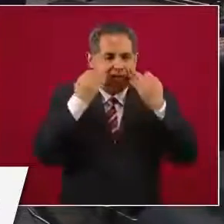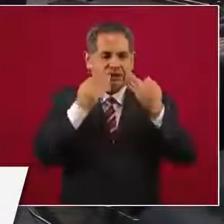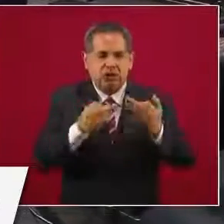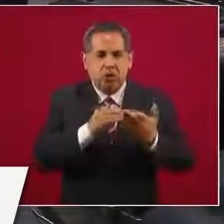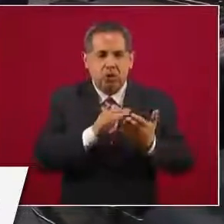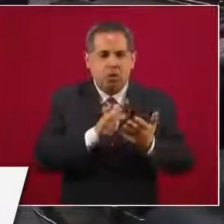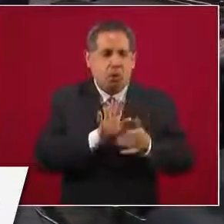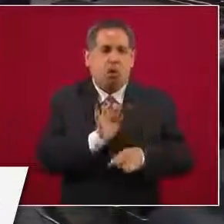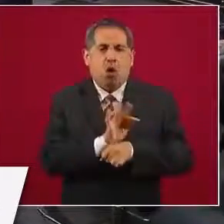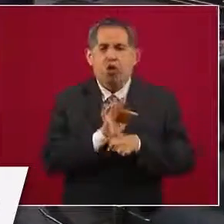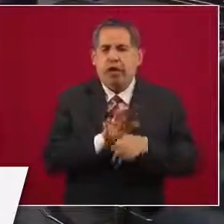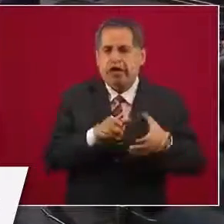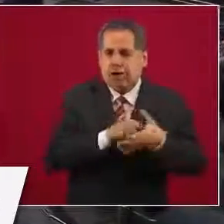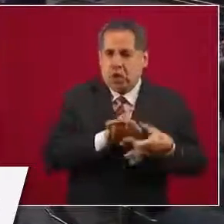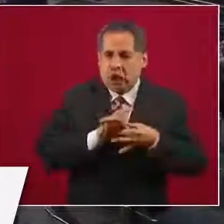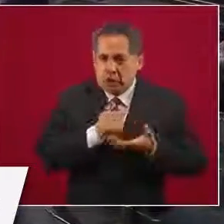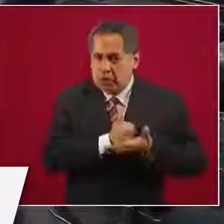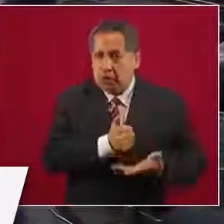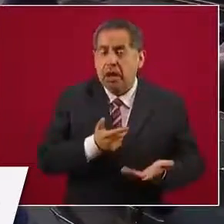presidente. Sí, miren,